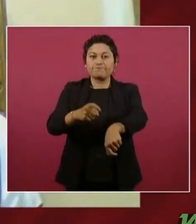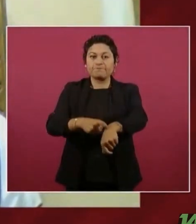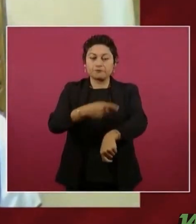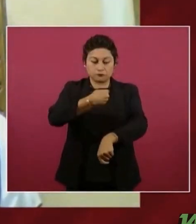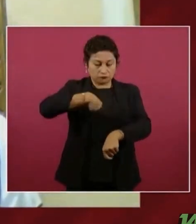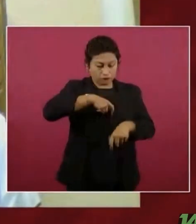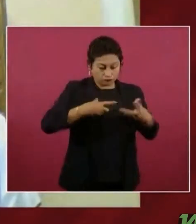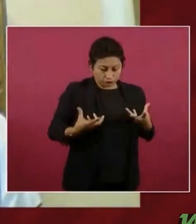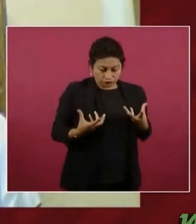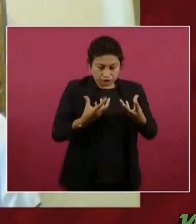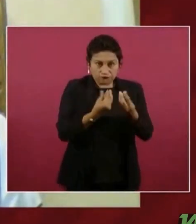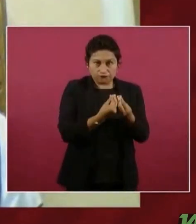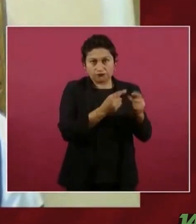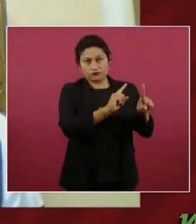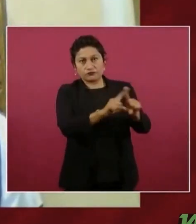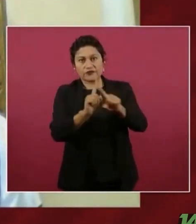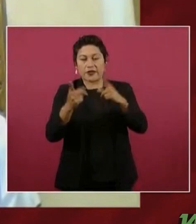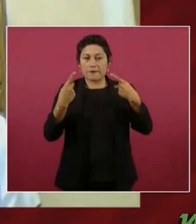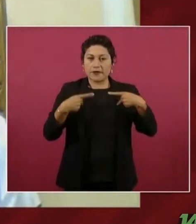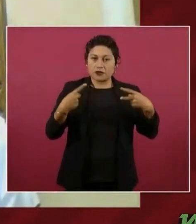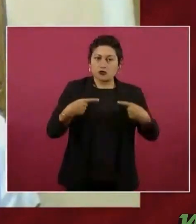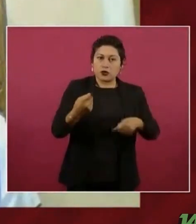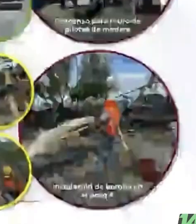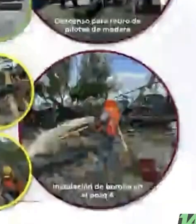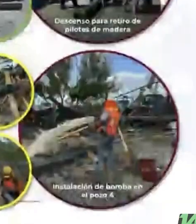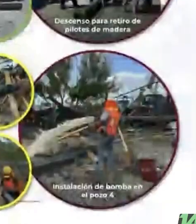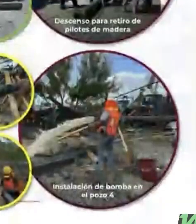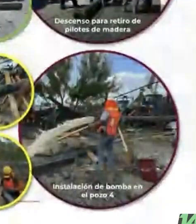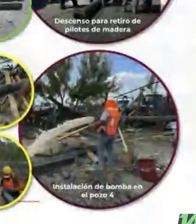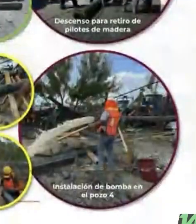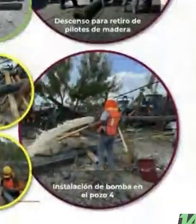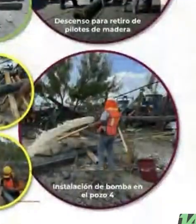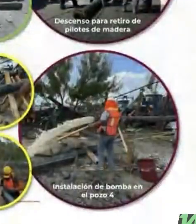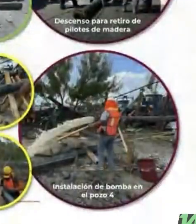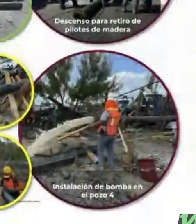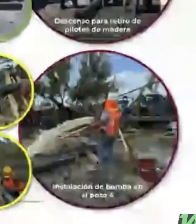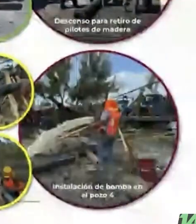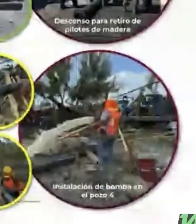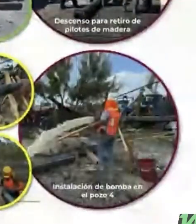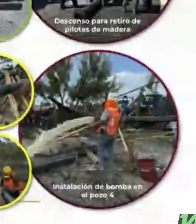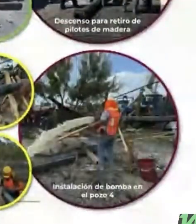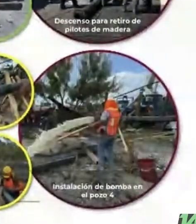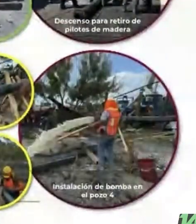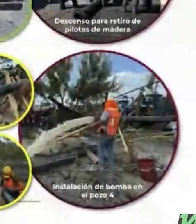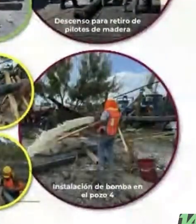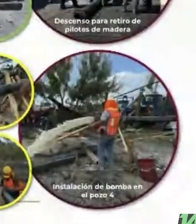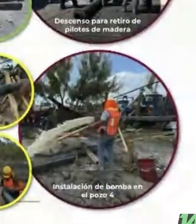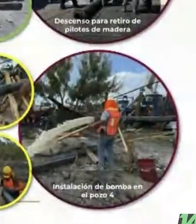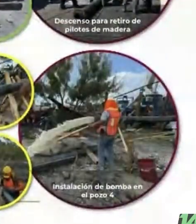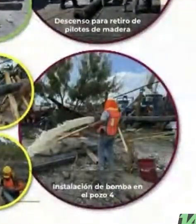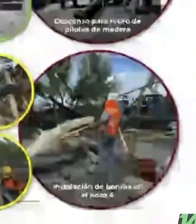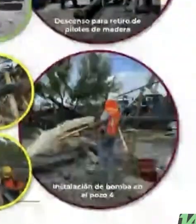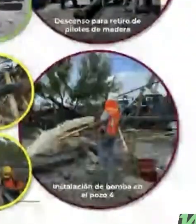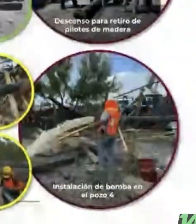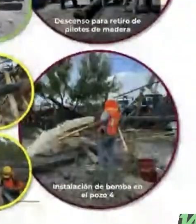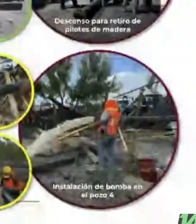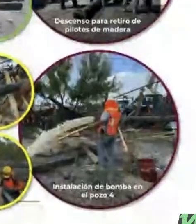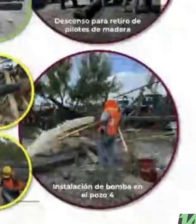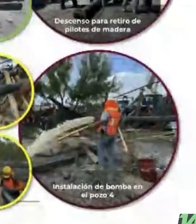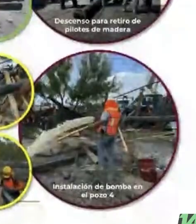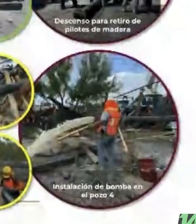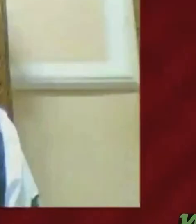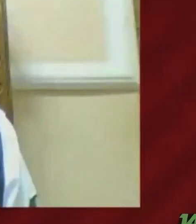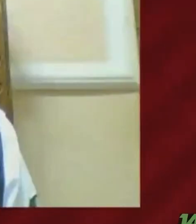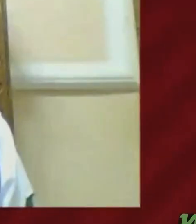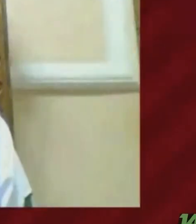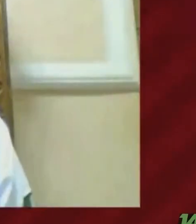coordinada con todas las dependencias del gobierno federal. Se han estado haciendo los barrenos, son estos